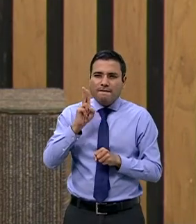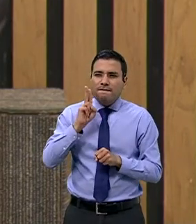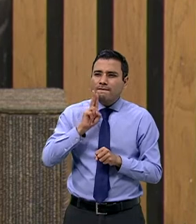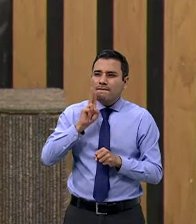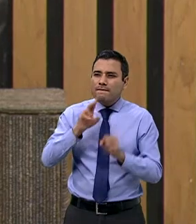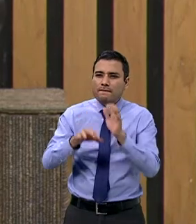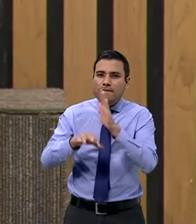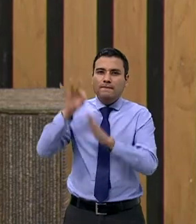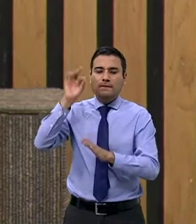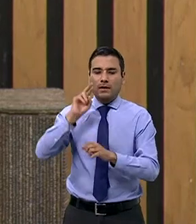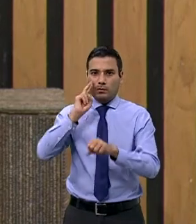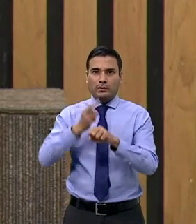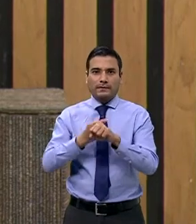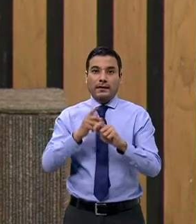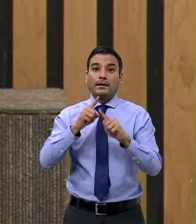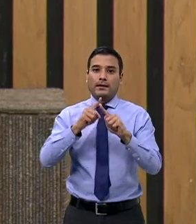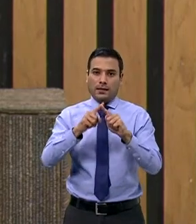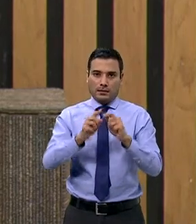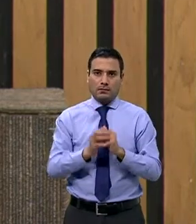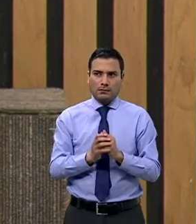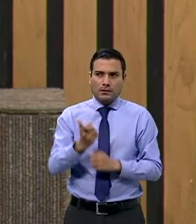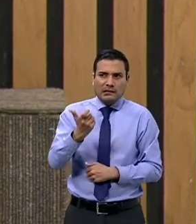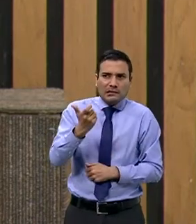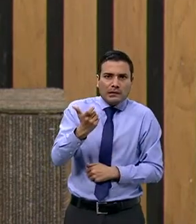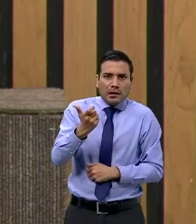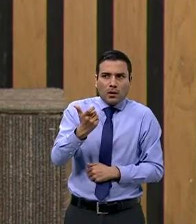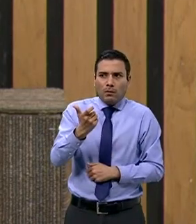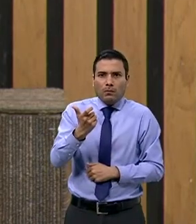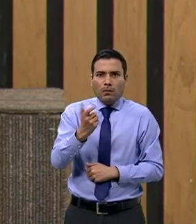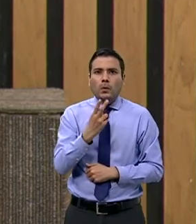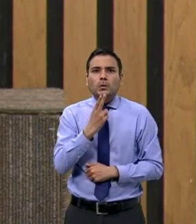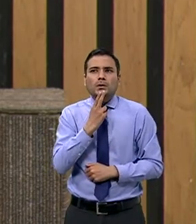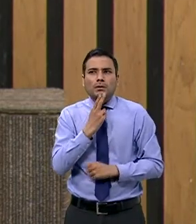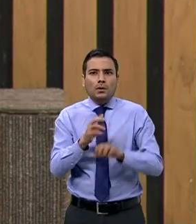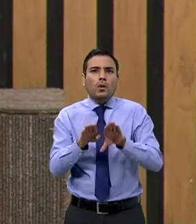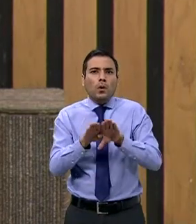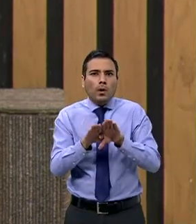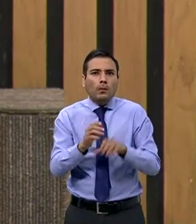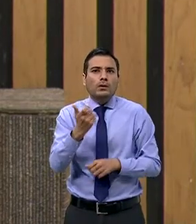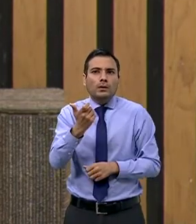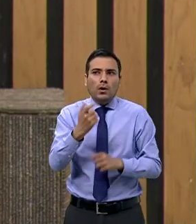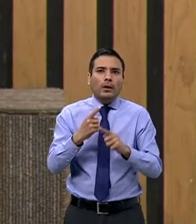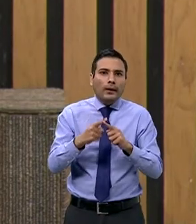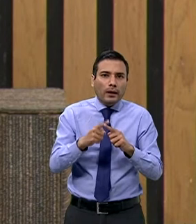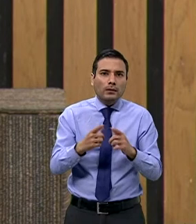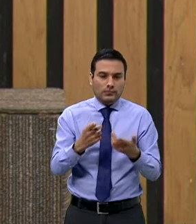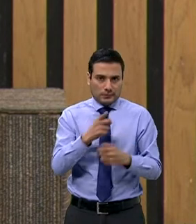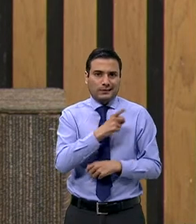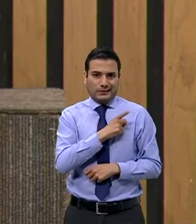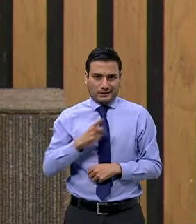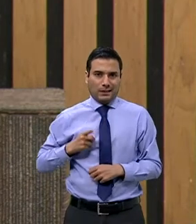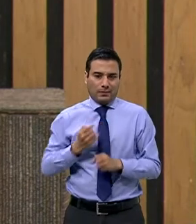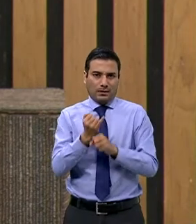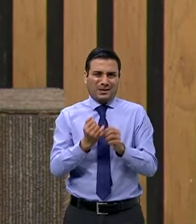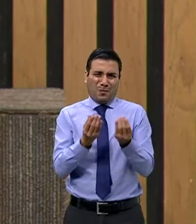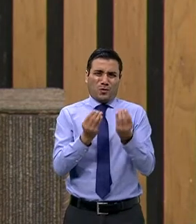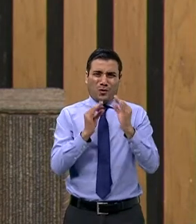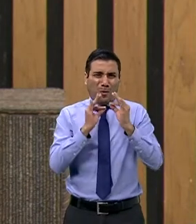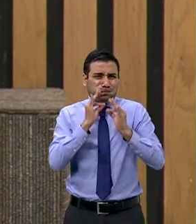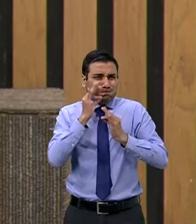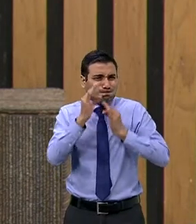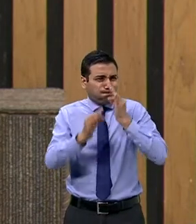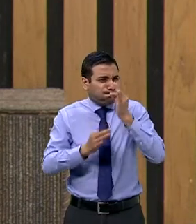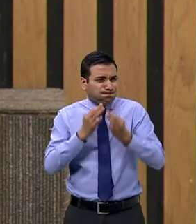responsabilidad de los recursos utilizados en esa propaganda desmedida que incluso puede rayar